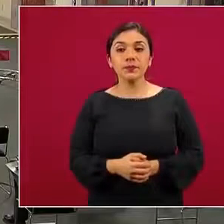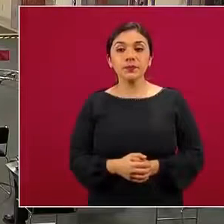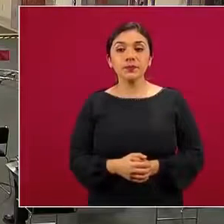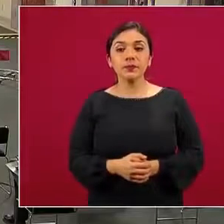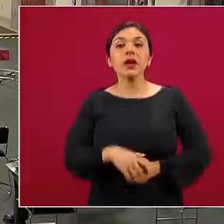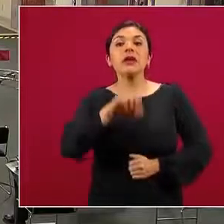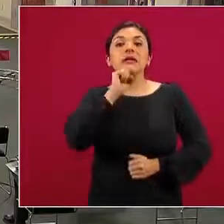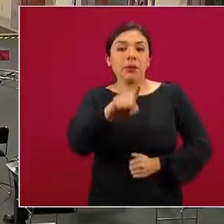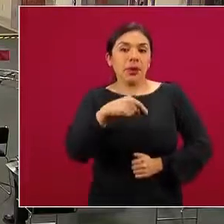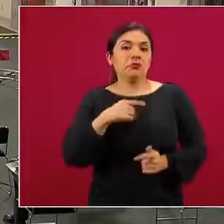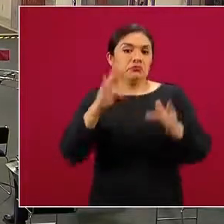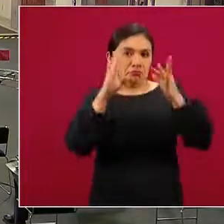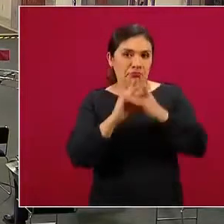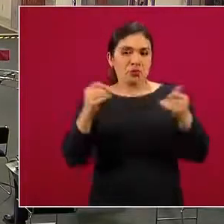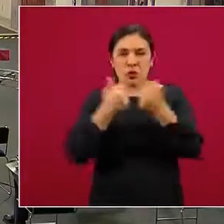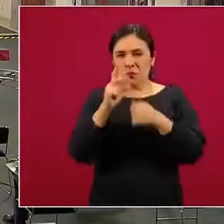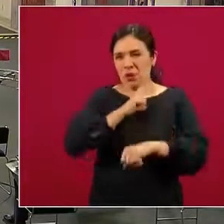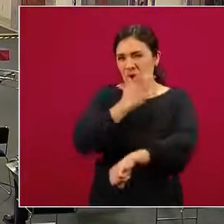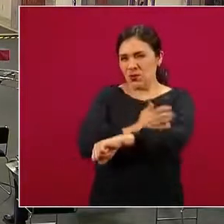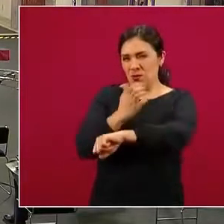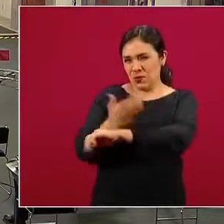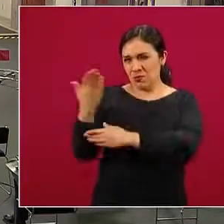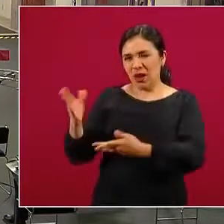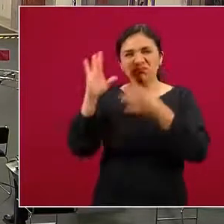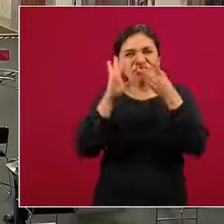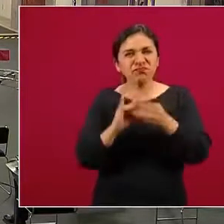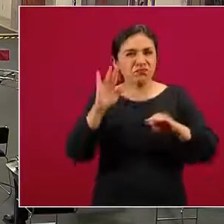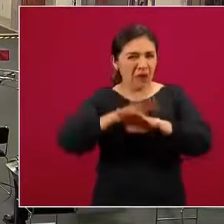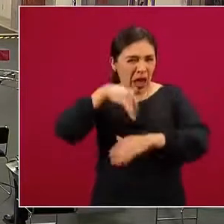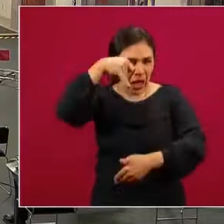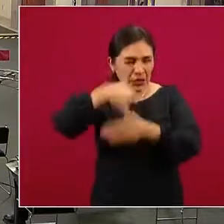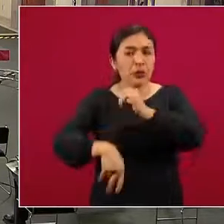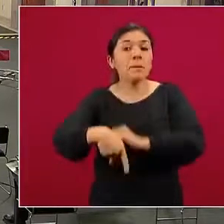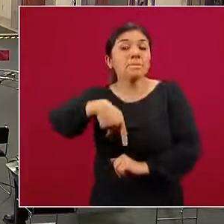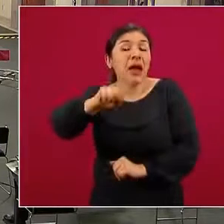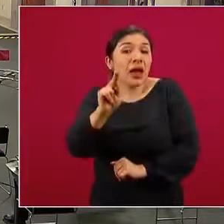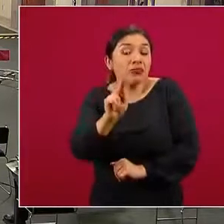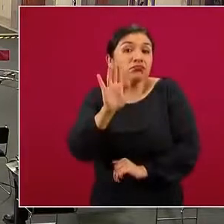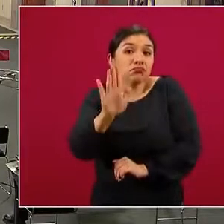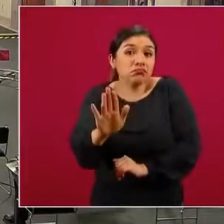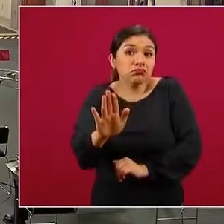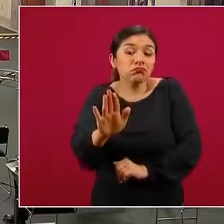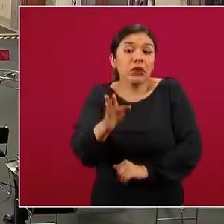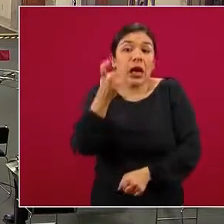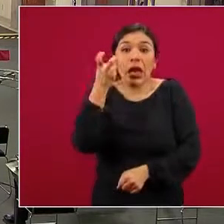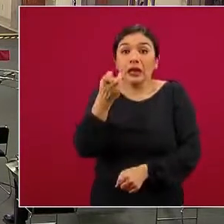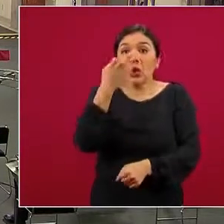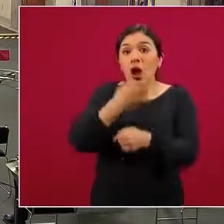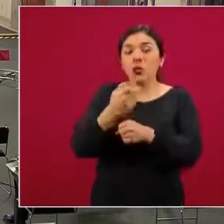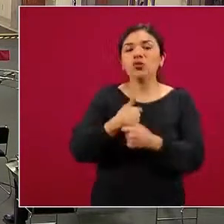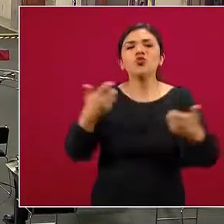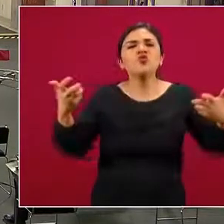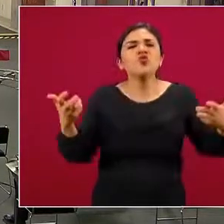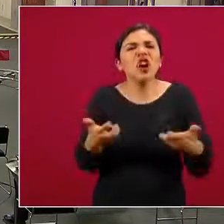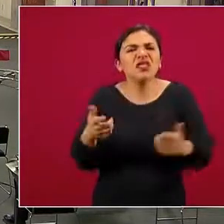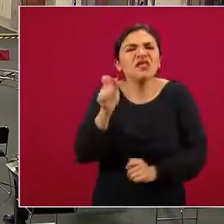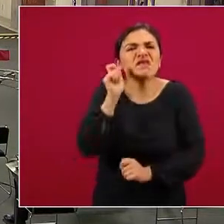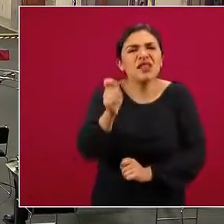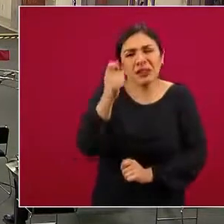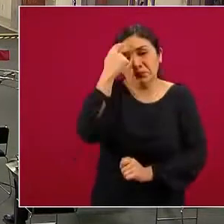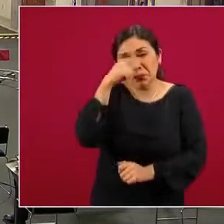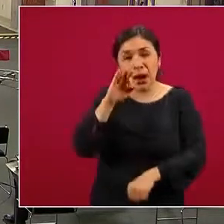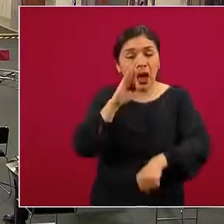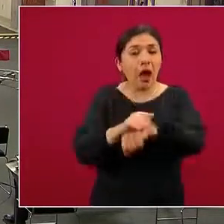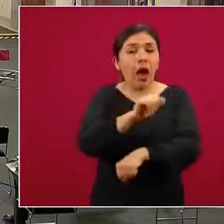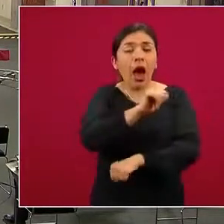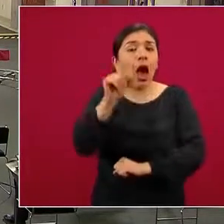Vamos a hablar, Iván, mis colegas van a hablar mucho más de esto, pero esta es lo que estamos haciendo para las mujeres